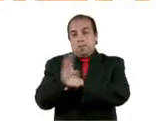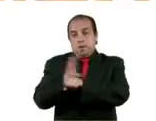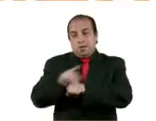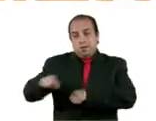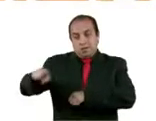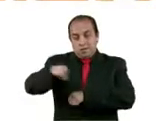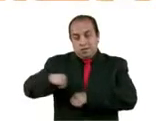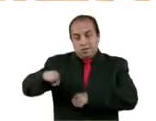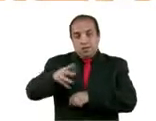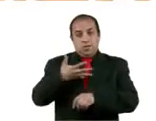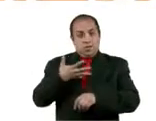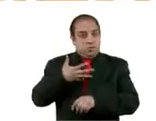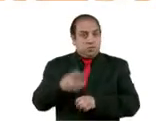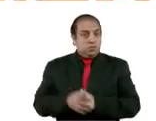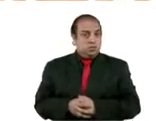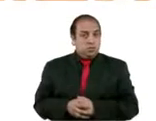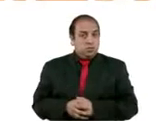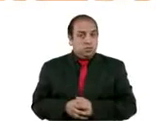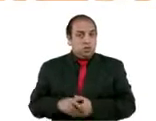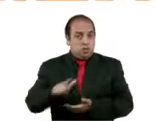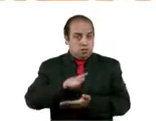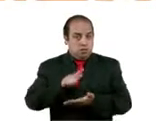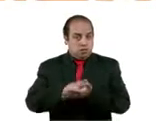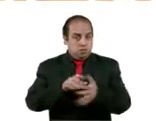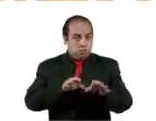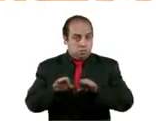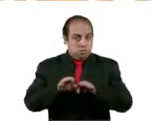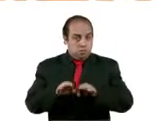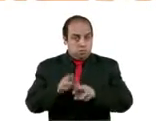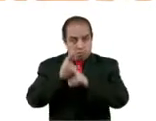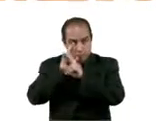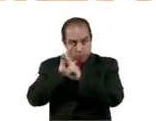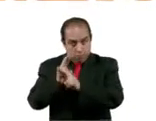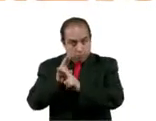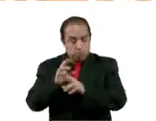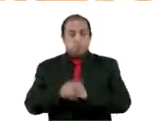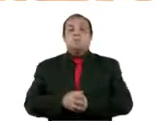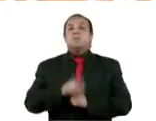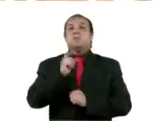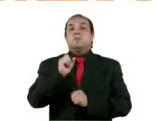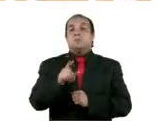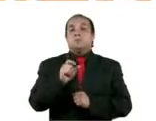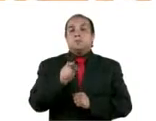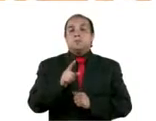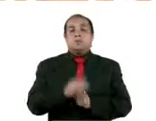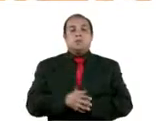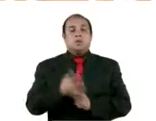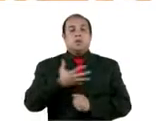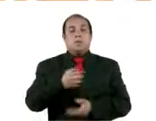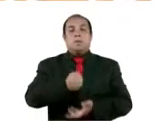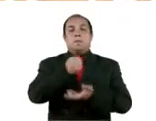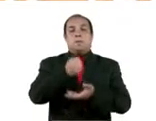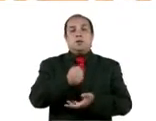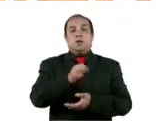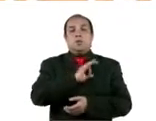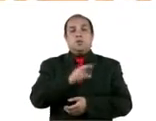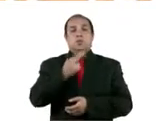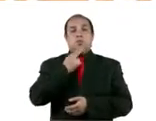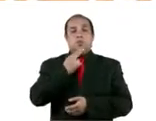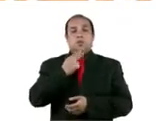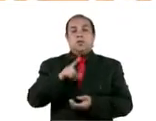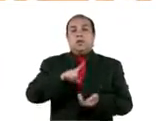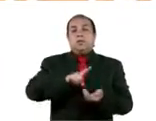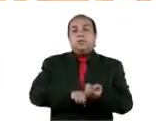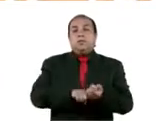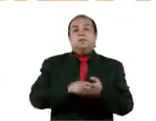ellos tienen de las leyes laborales, y inclusive hay recurso adicional para que lo pueda usar el